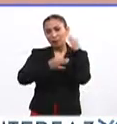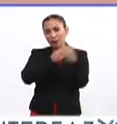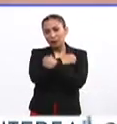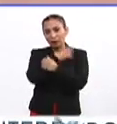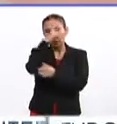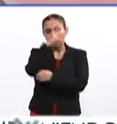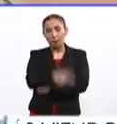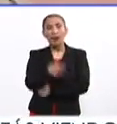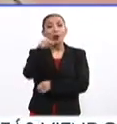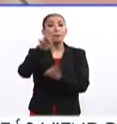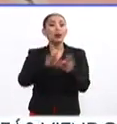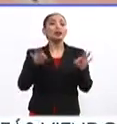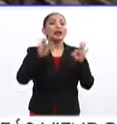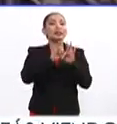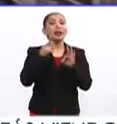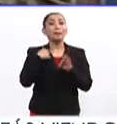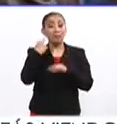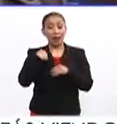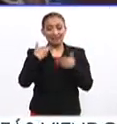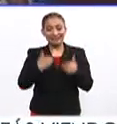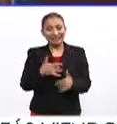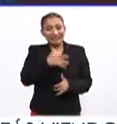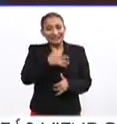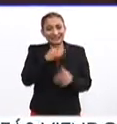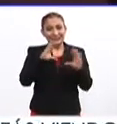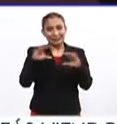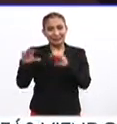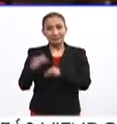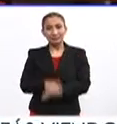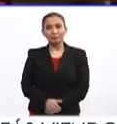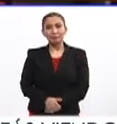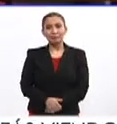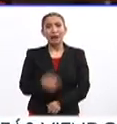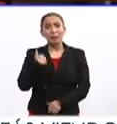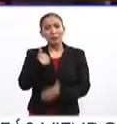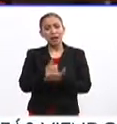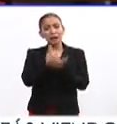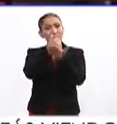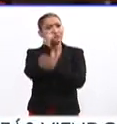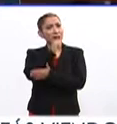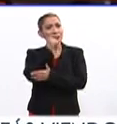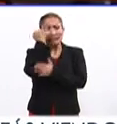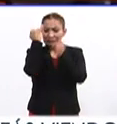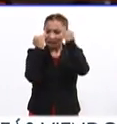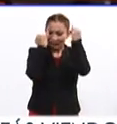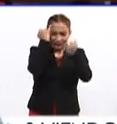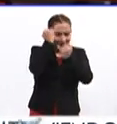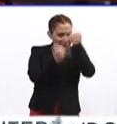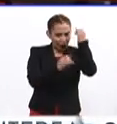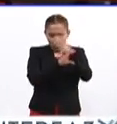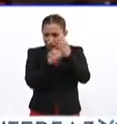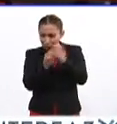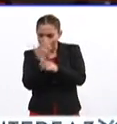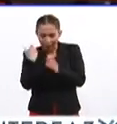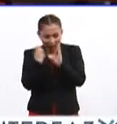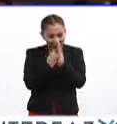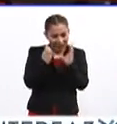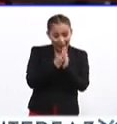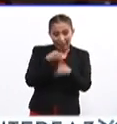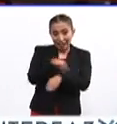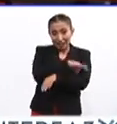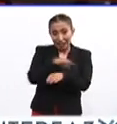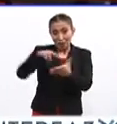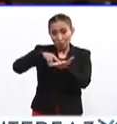de México la importancia que para ella tiene la docencia. A mí me ayuda a estar siempre muy creativa. La clase que doy, que es